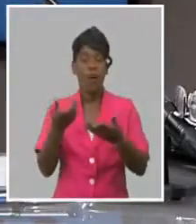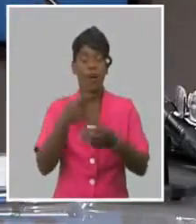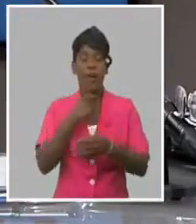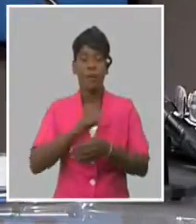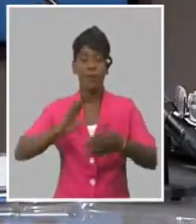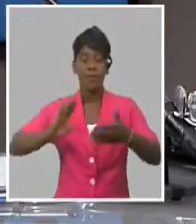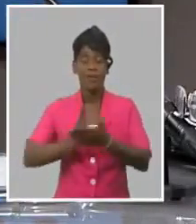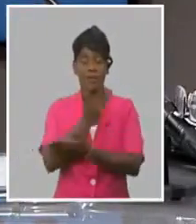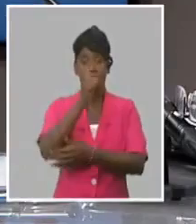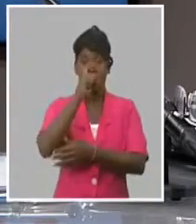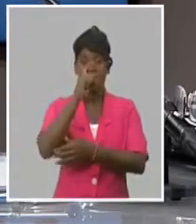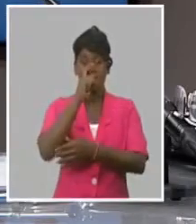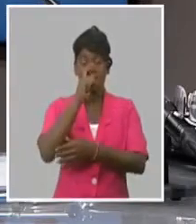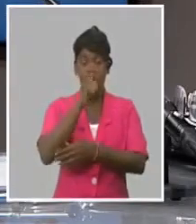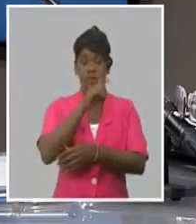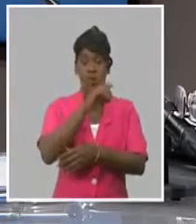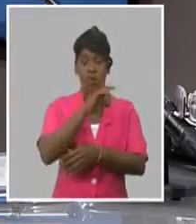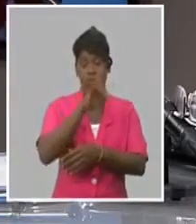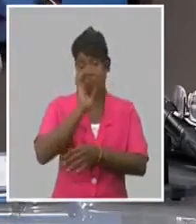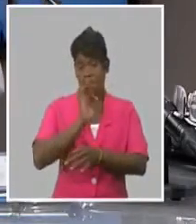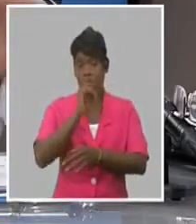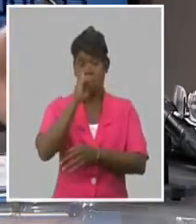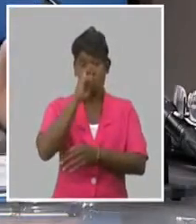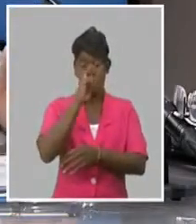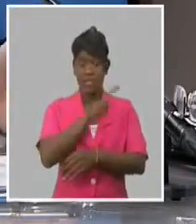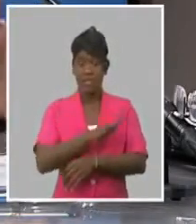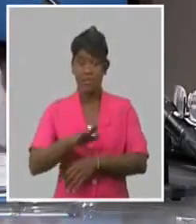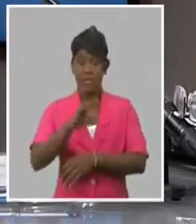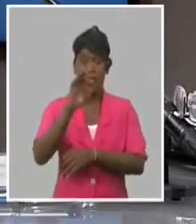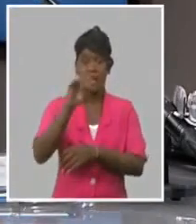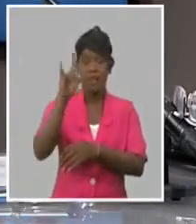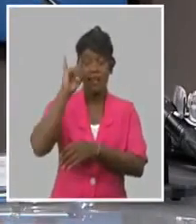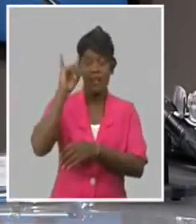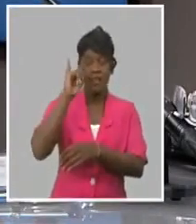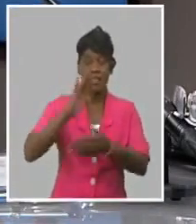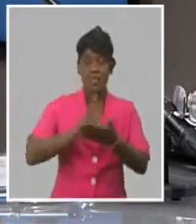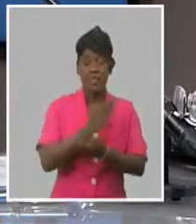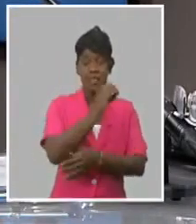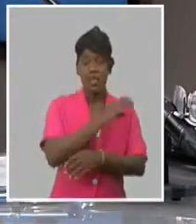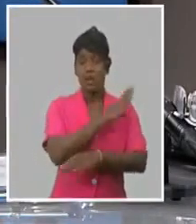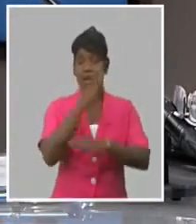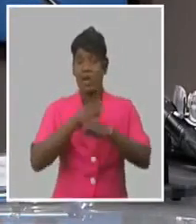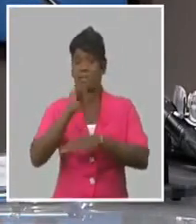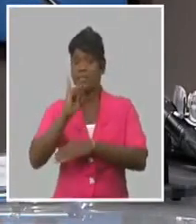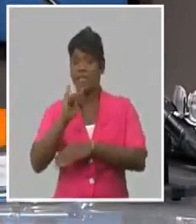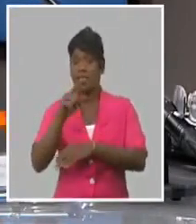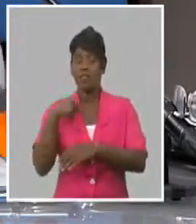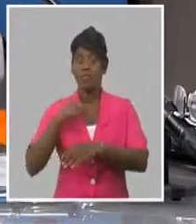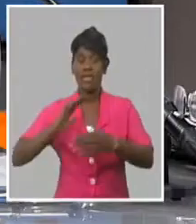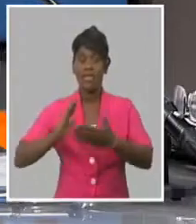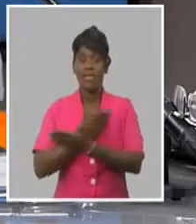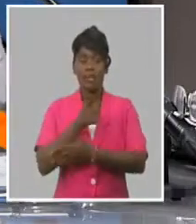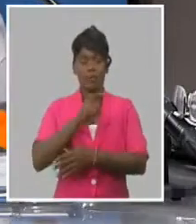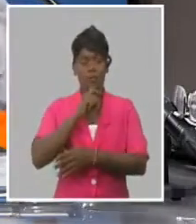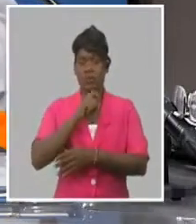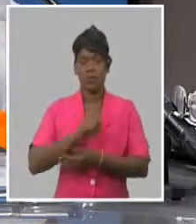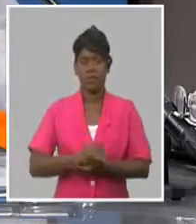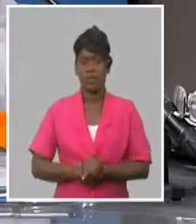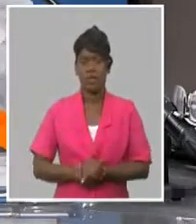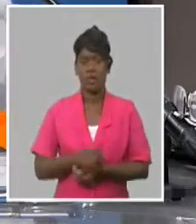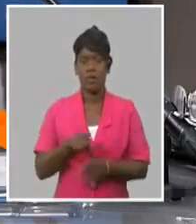niños de 0 a 7 años, teniendo en cuenta la calidad de ese alimento, sea un